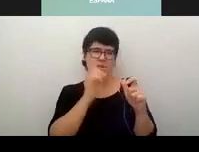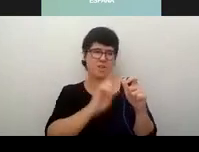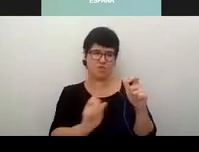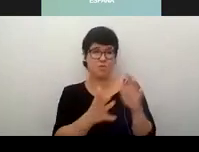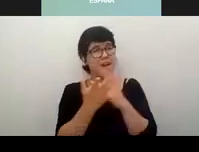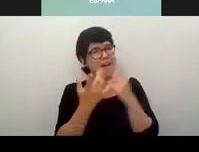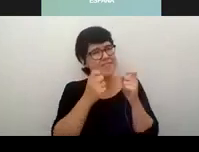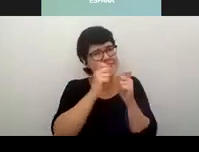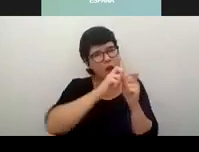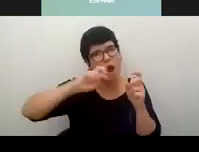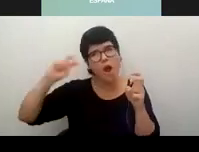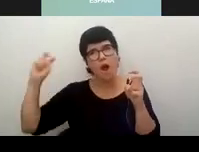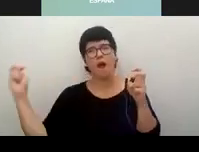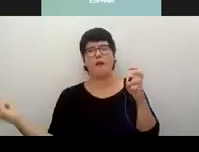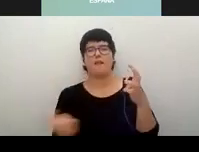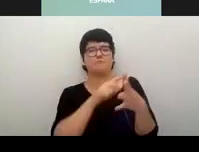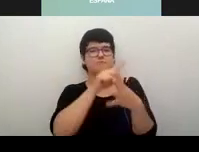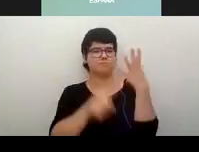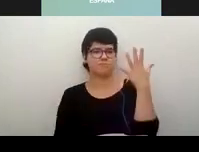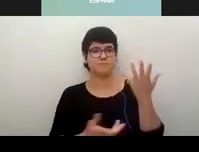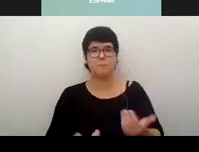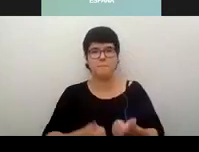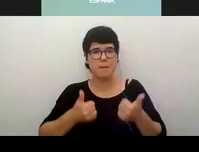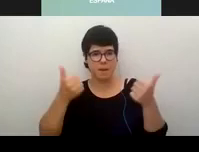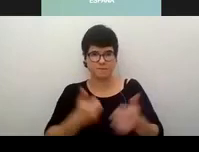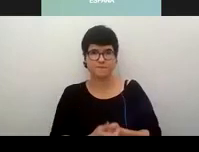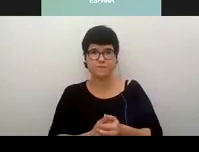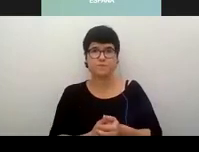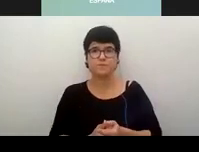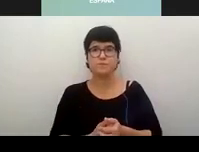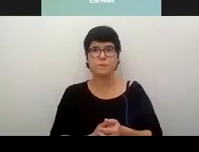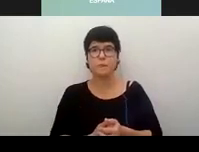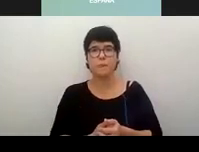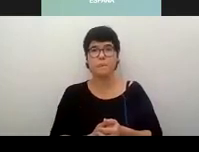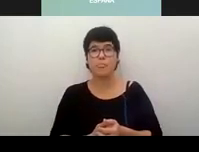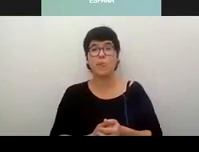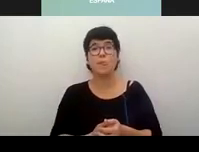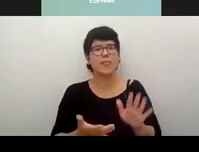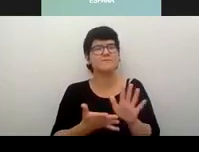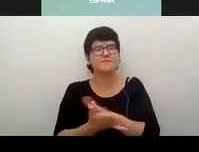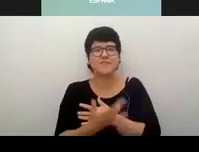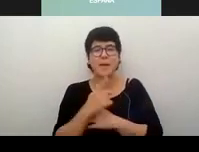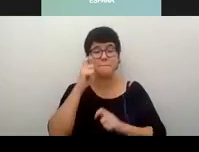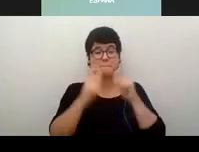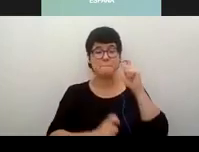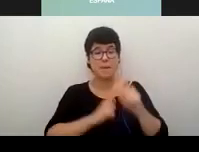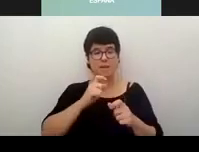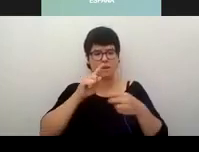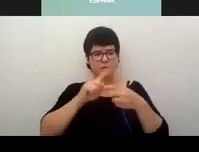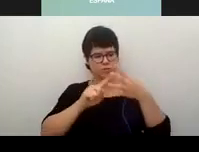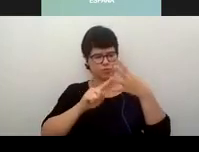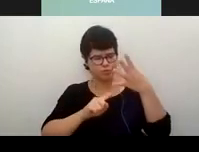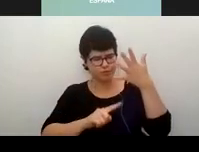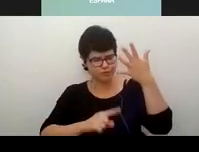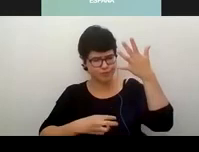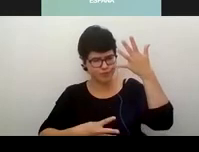diversidad de la microbiota, es decir, en la diversidad, en la presencia de diferentes bacterias, en el equilibrio que se establece entre